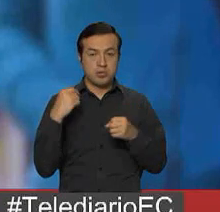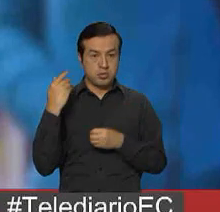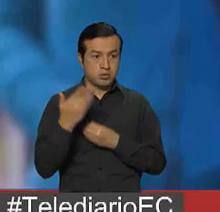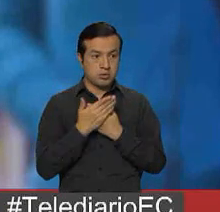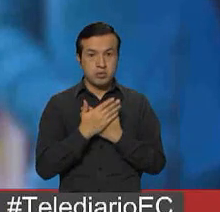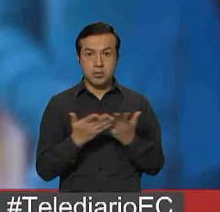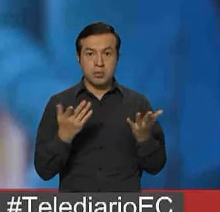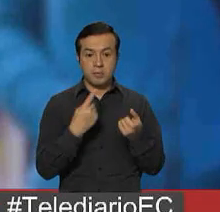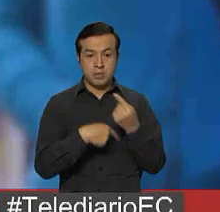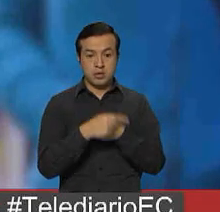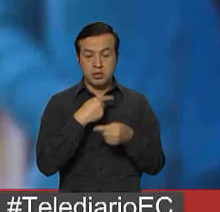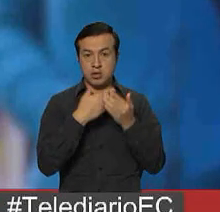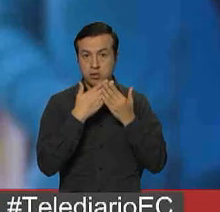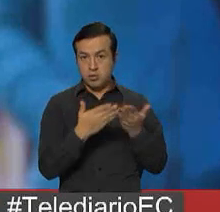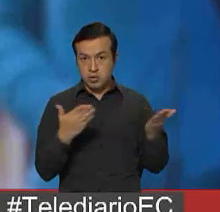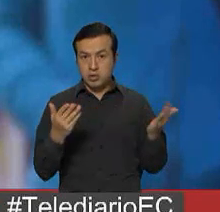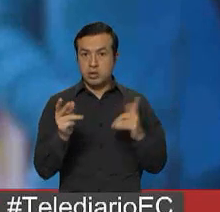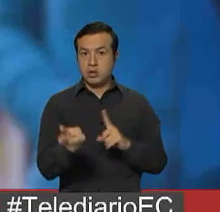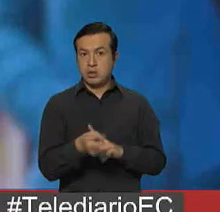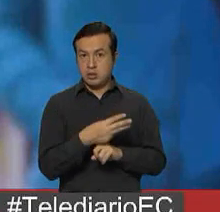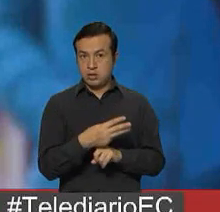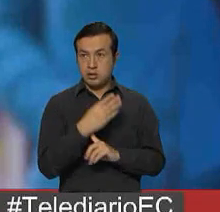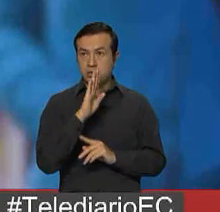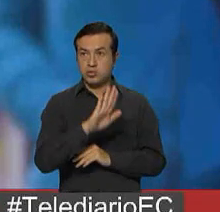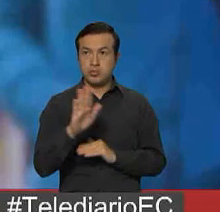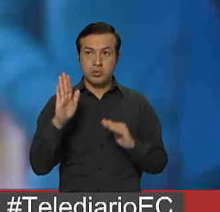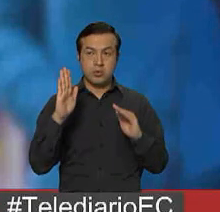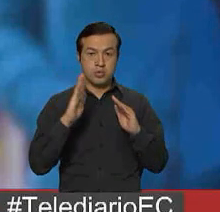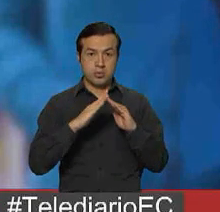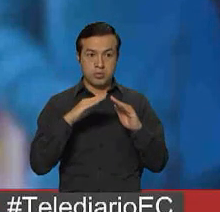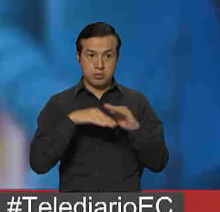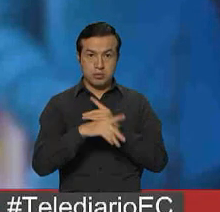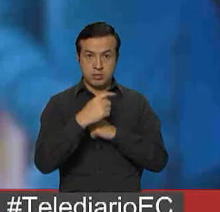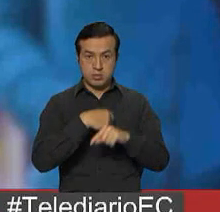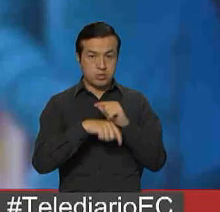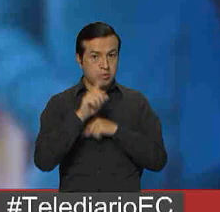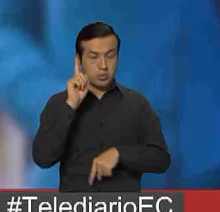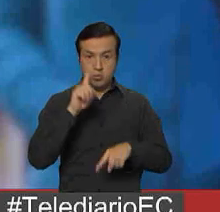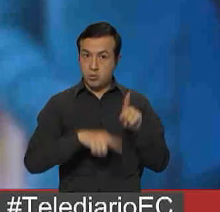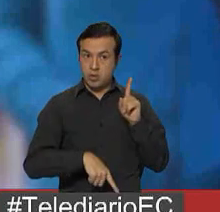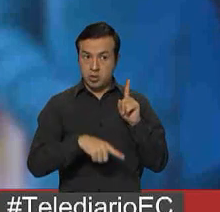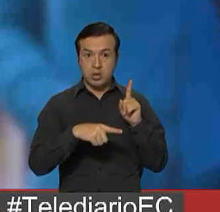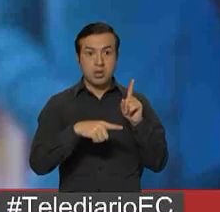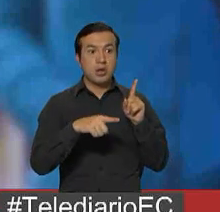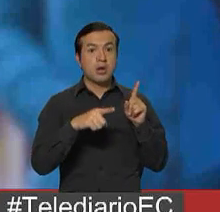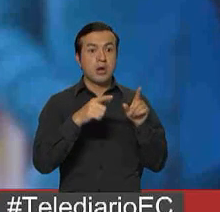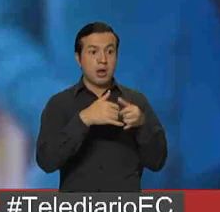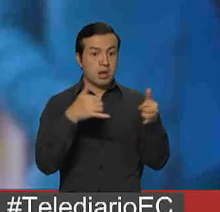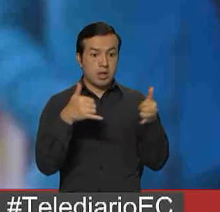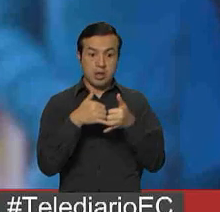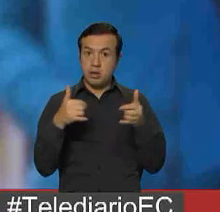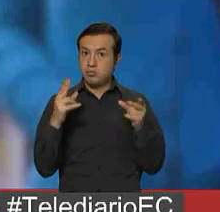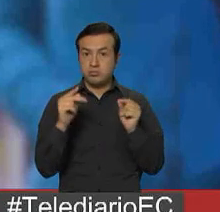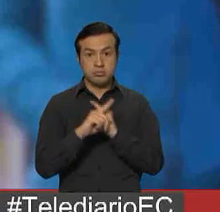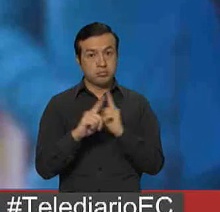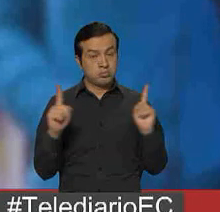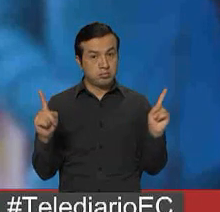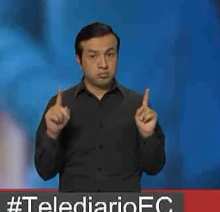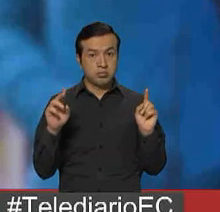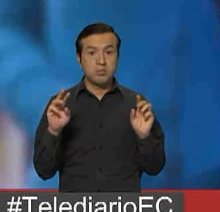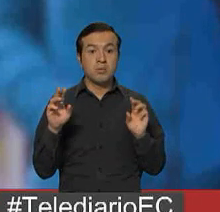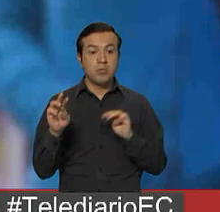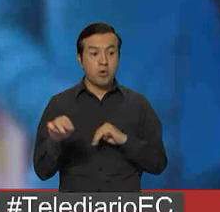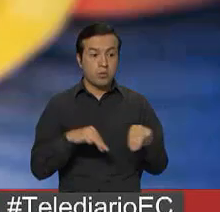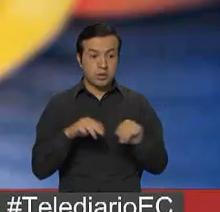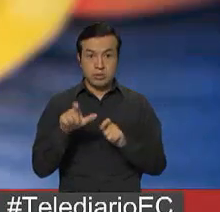únicamente la venta de productos en línea con entrega a domicilio no está permitida la apertura de centros comerciales tampoco la movilidad de